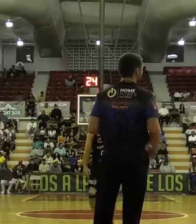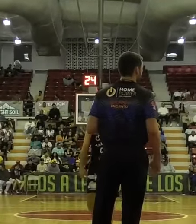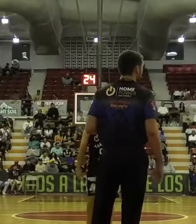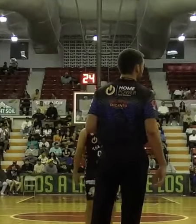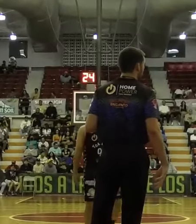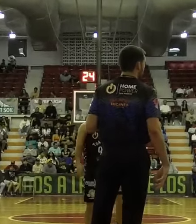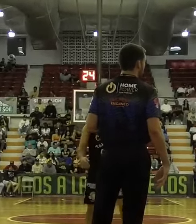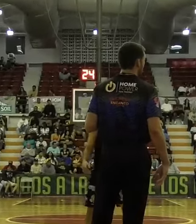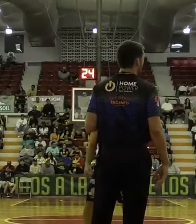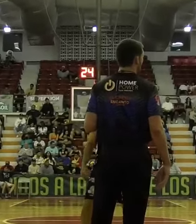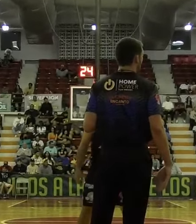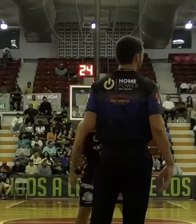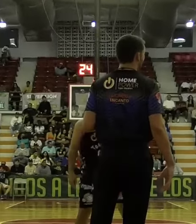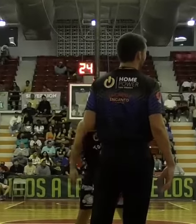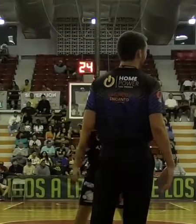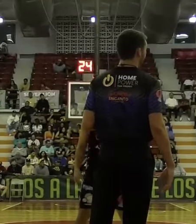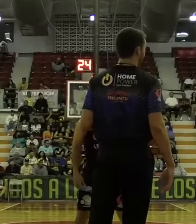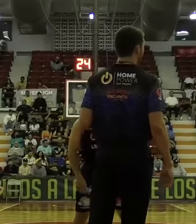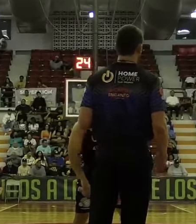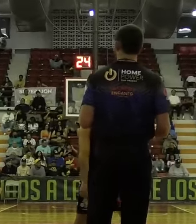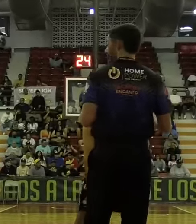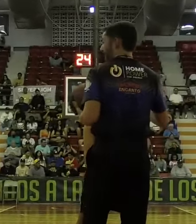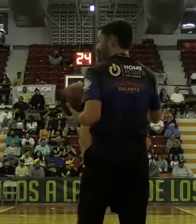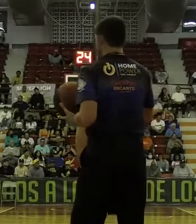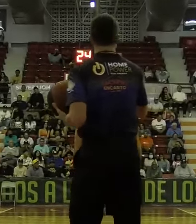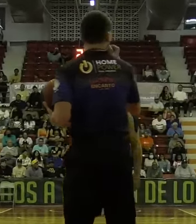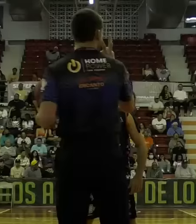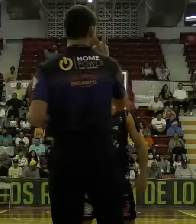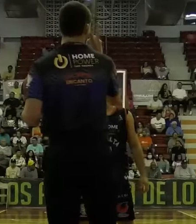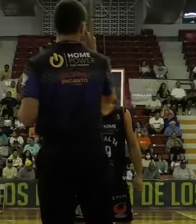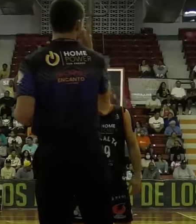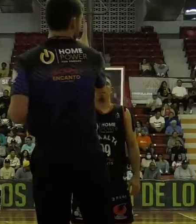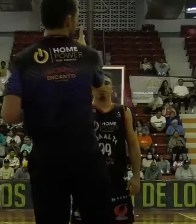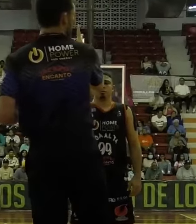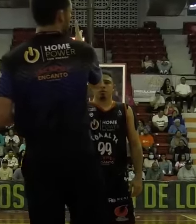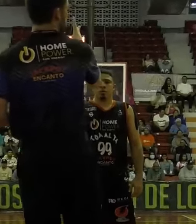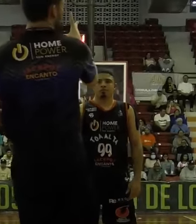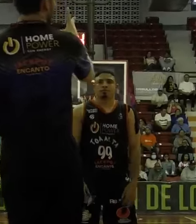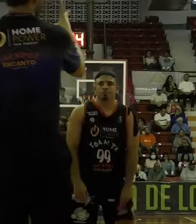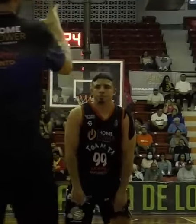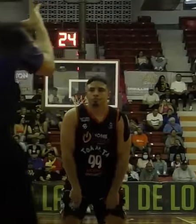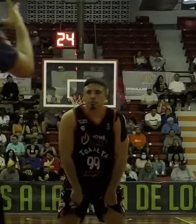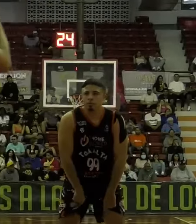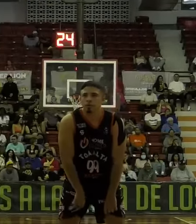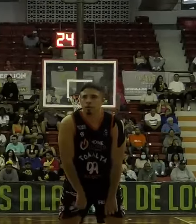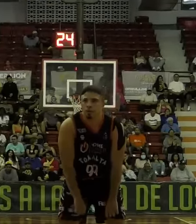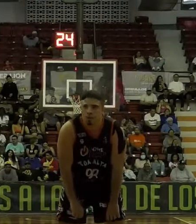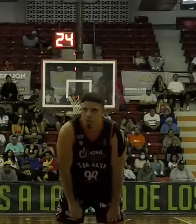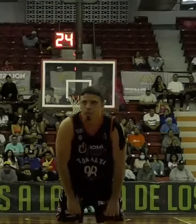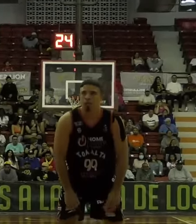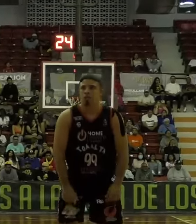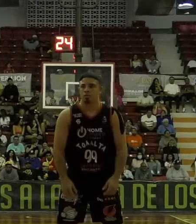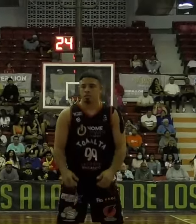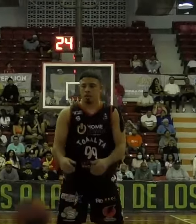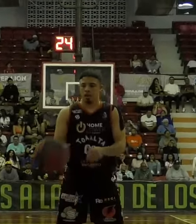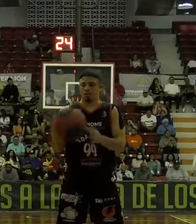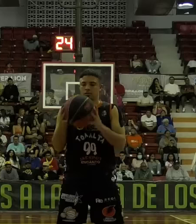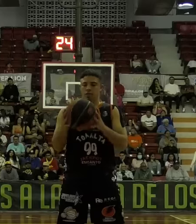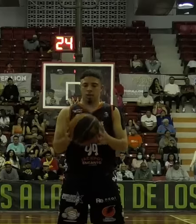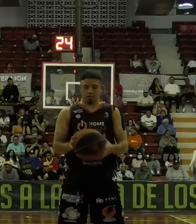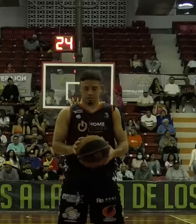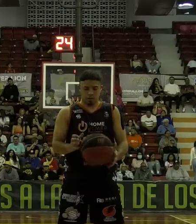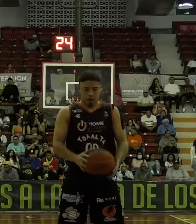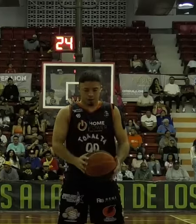se produce el intento de tiro y entonces estará en la línea del tiro libre Emmanuel Ortiz, que en la noche de hoy